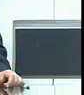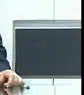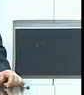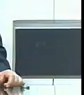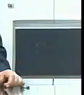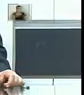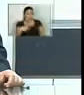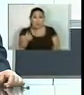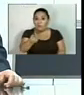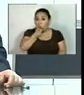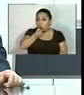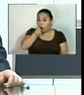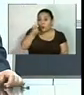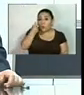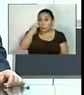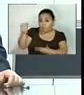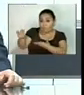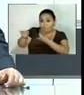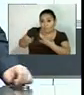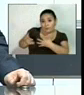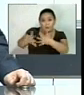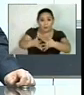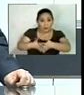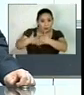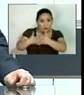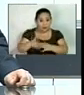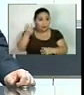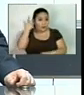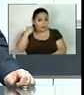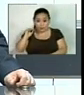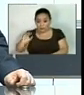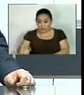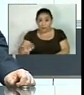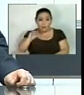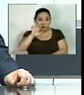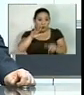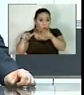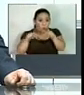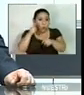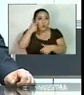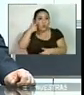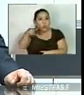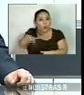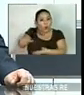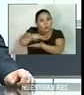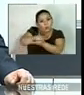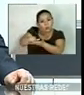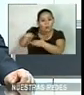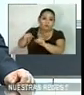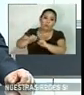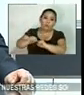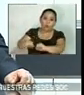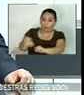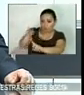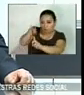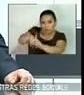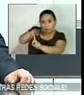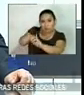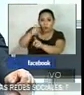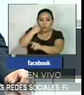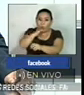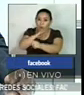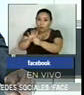Tenemos información que nos llega desde los Estados Unidos. Un niño de cinco años murió en Nueva York tras mostrar síntomas de la enfermedad de